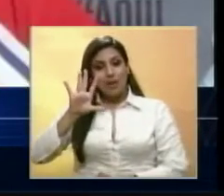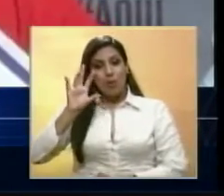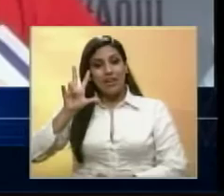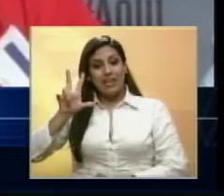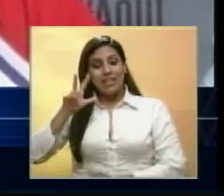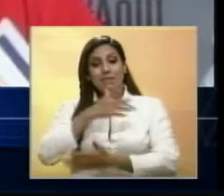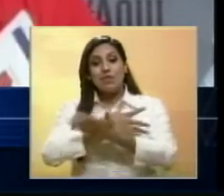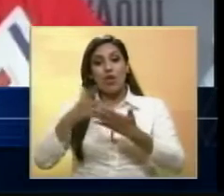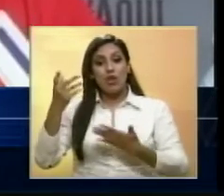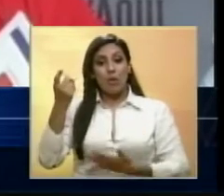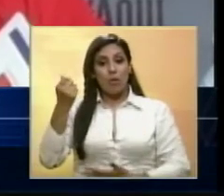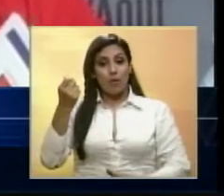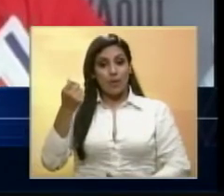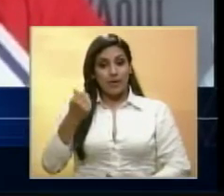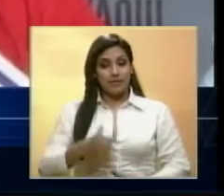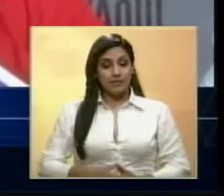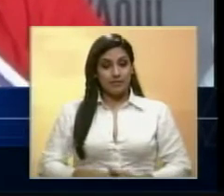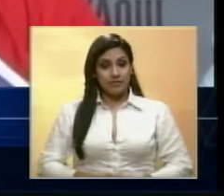60.453 millones de bolívares.